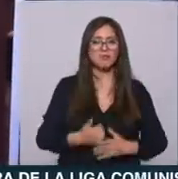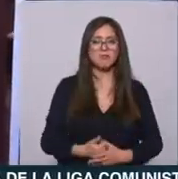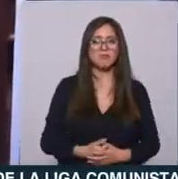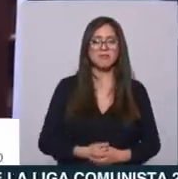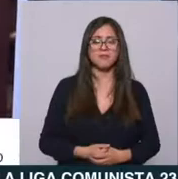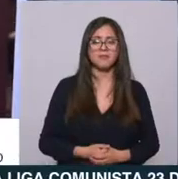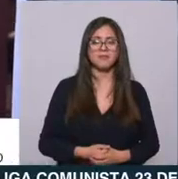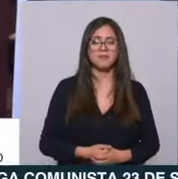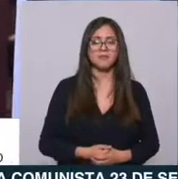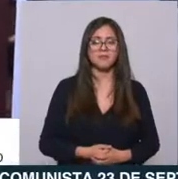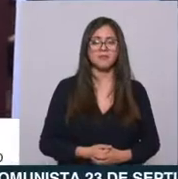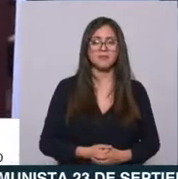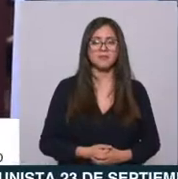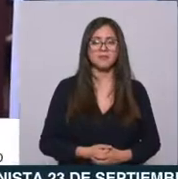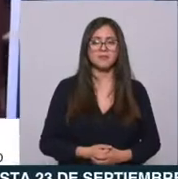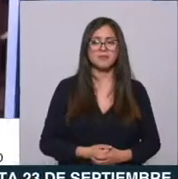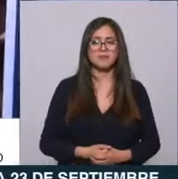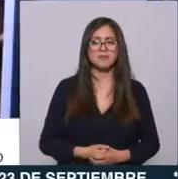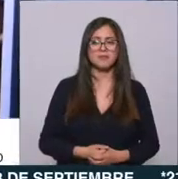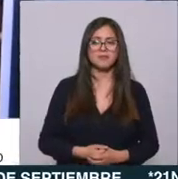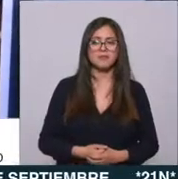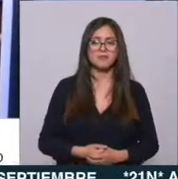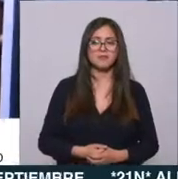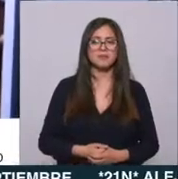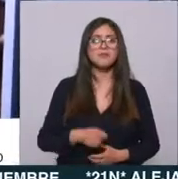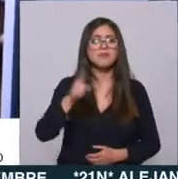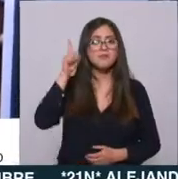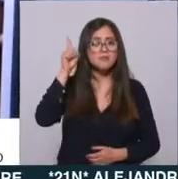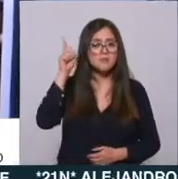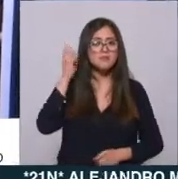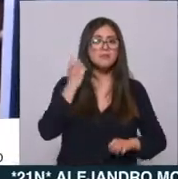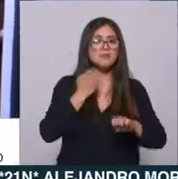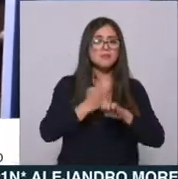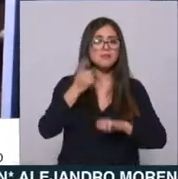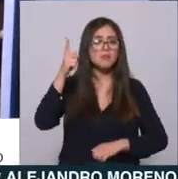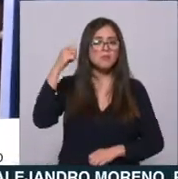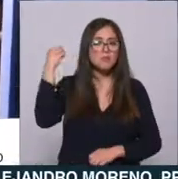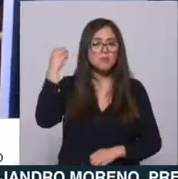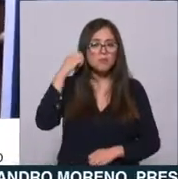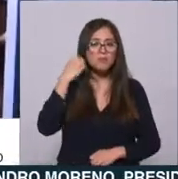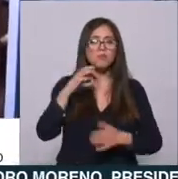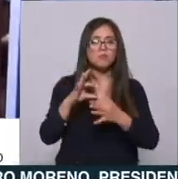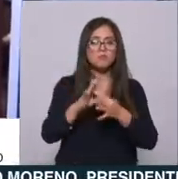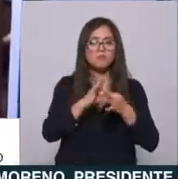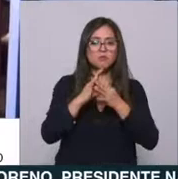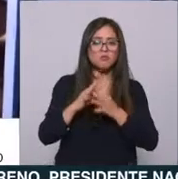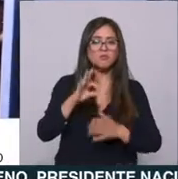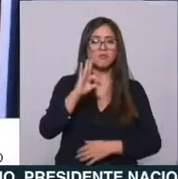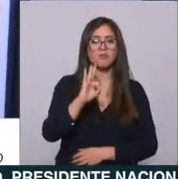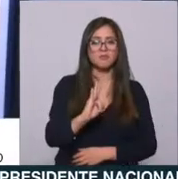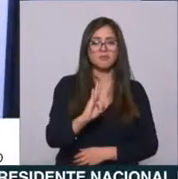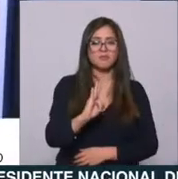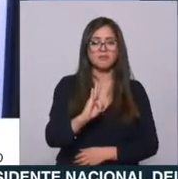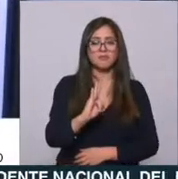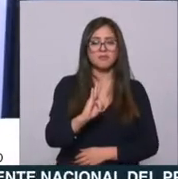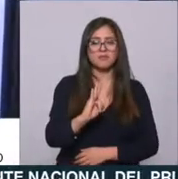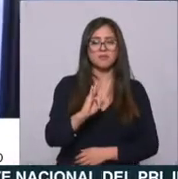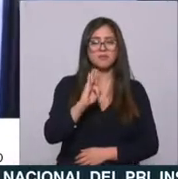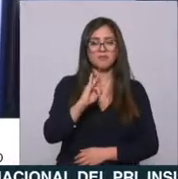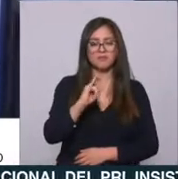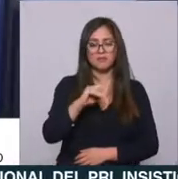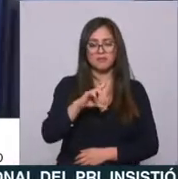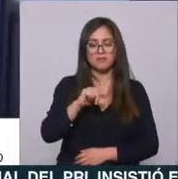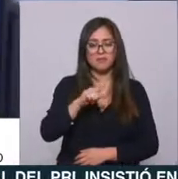efectivamente la detuvimos en el estado de Oaxaca en colaboración con la Fiscalía de